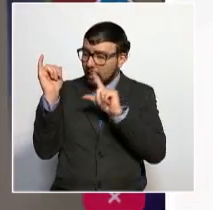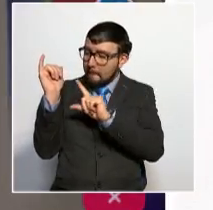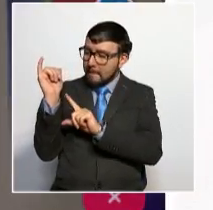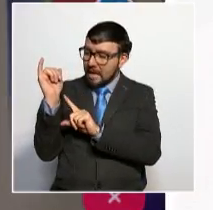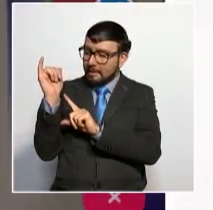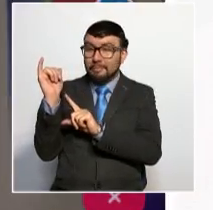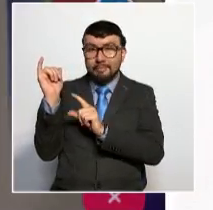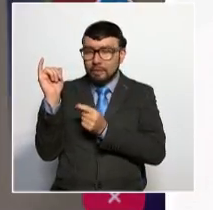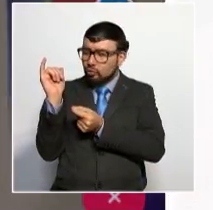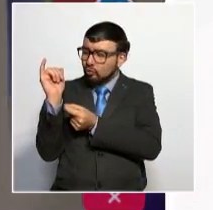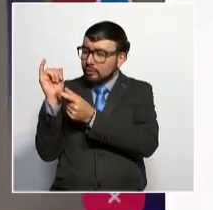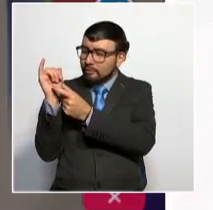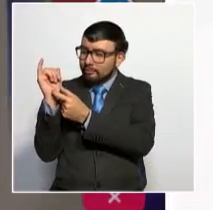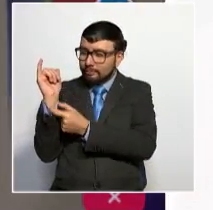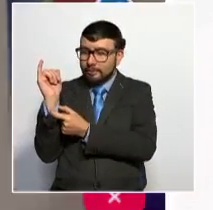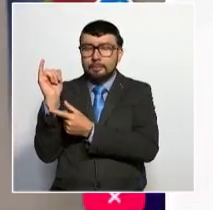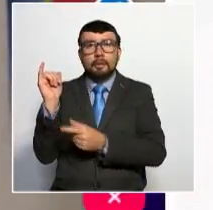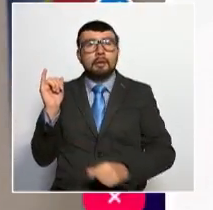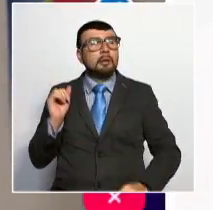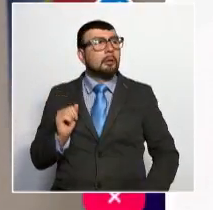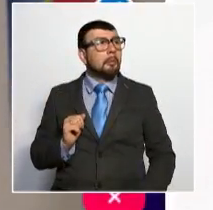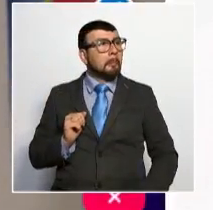Entonces vemos aquí la vagina.